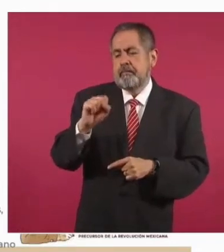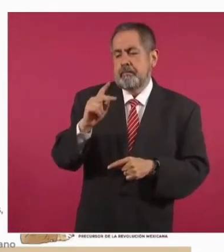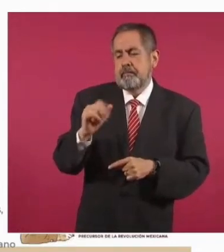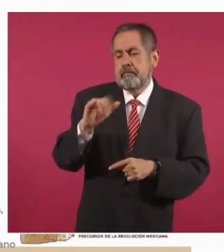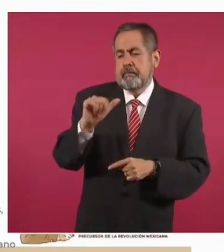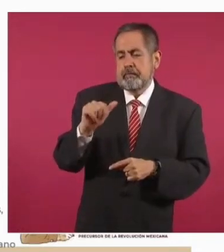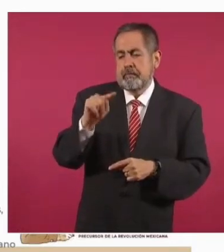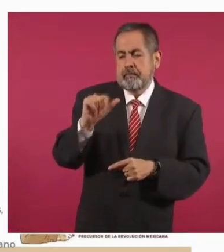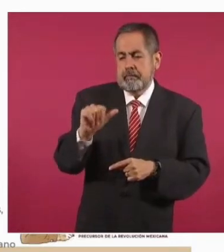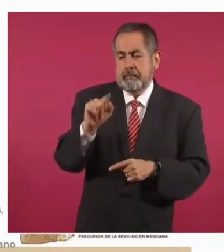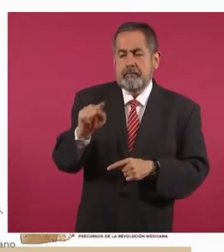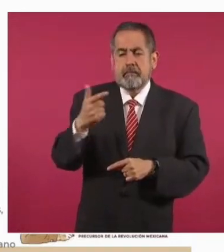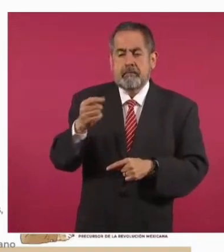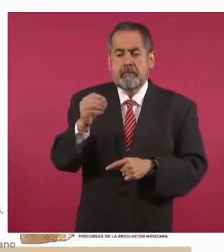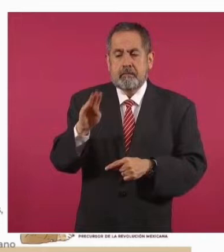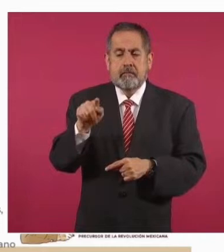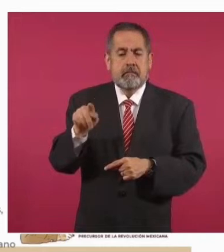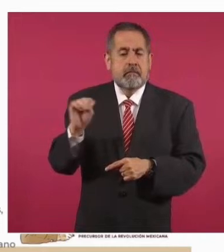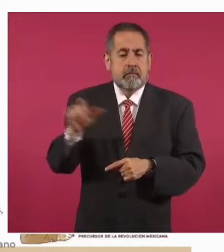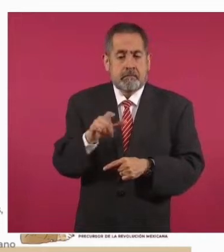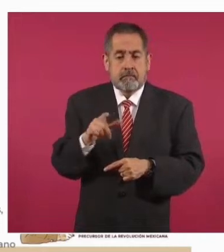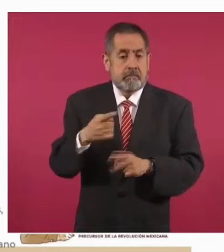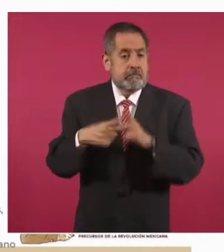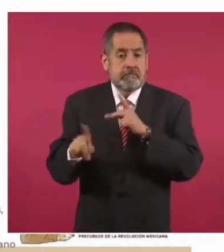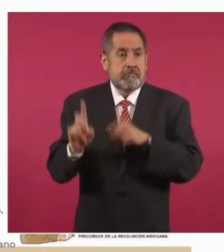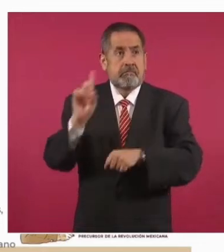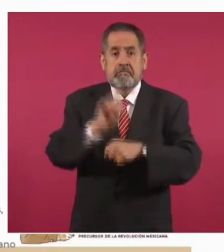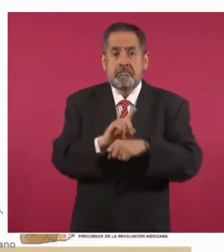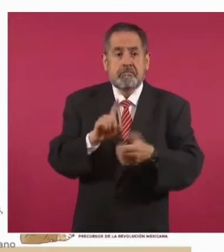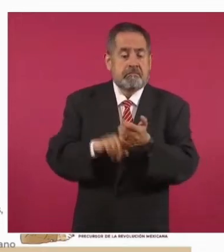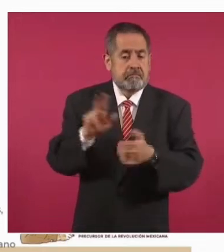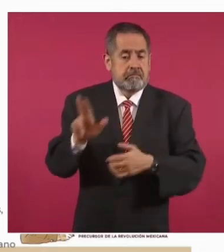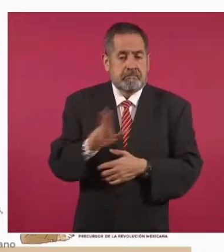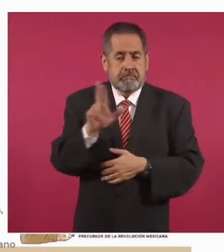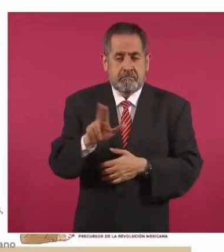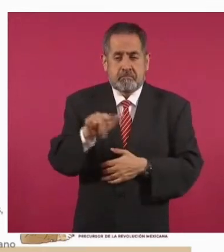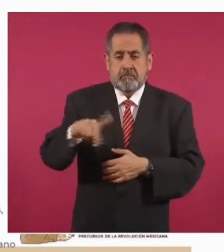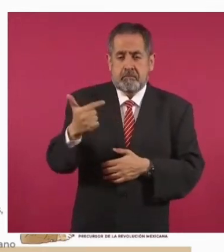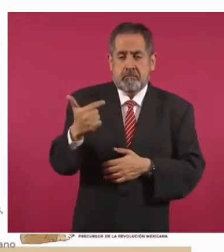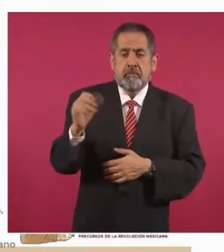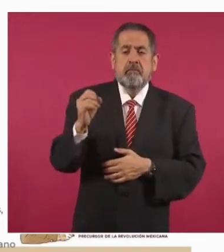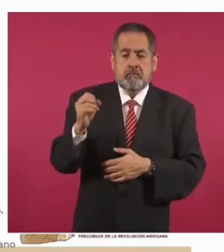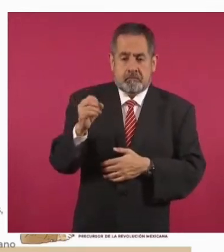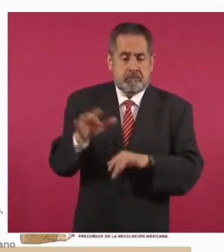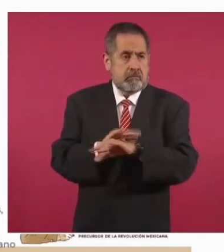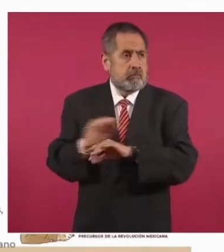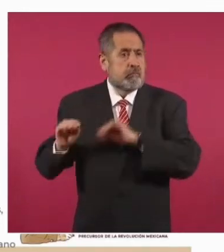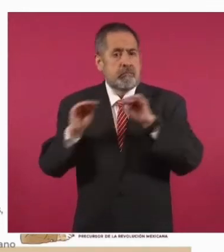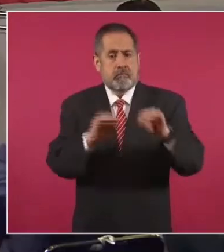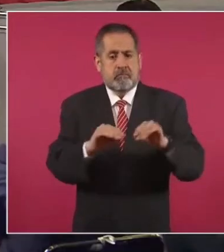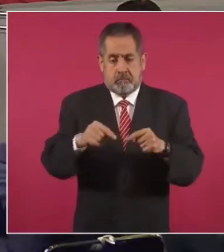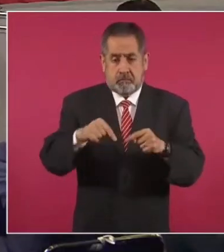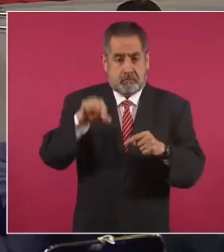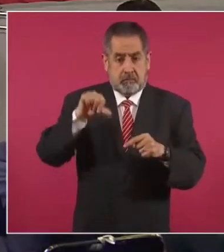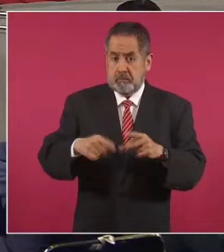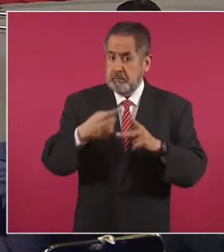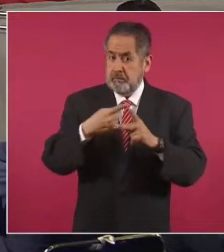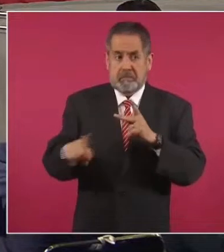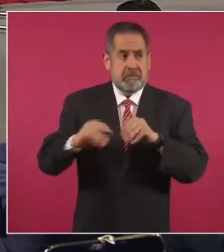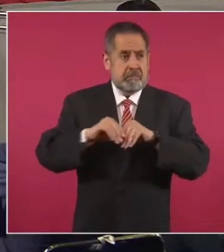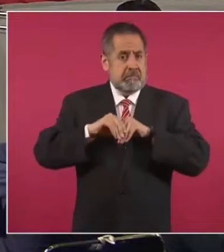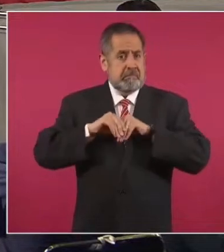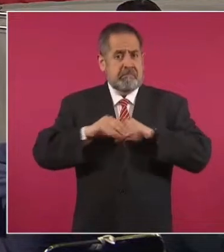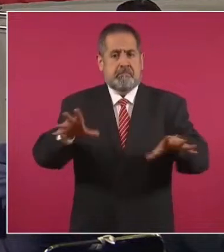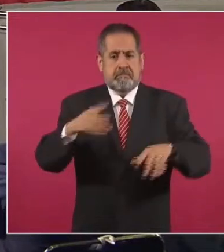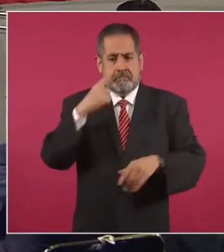medicosespecialistas.gov.mx, que estará disponible a partir del día miércoles 12 de octubre, es decir, hoy en el primer minuto del 12 de